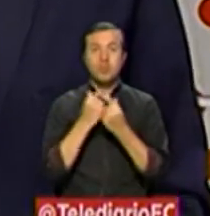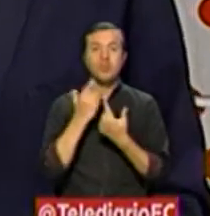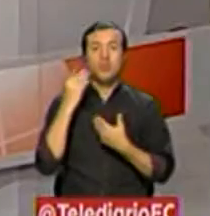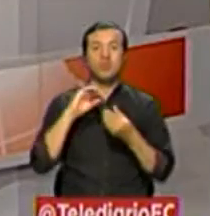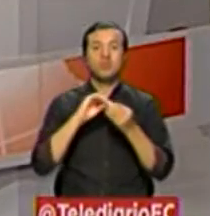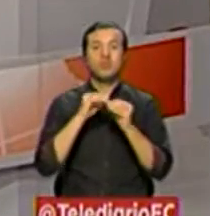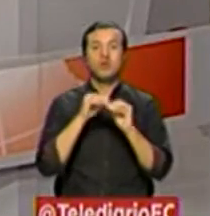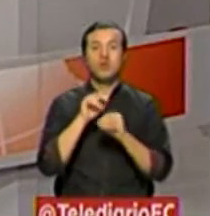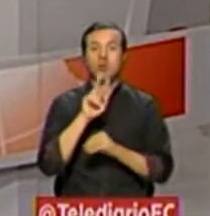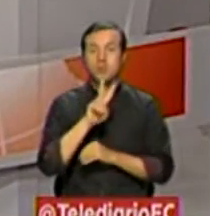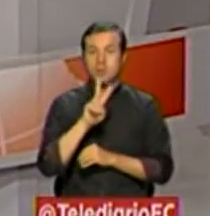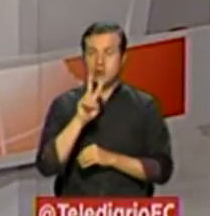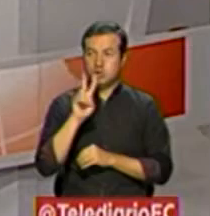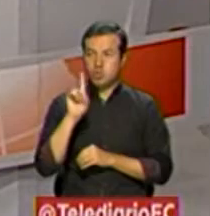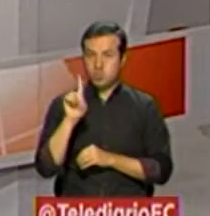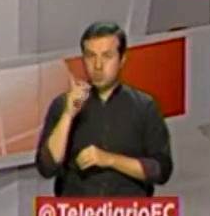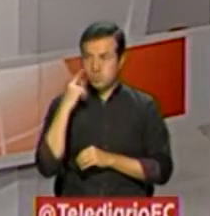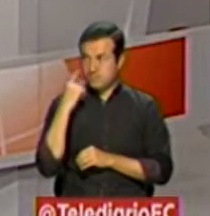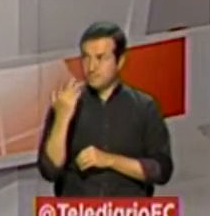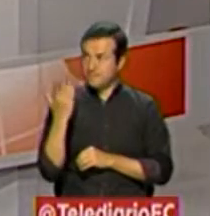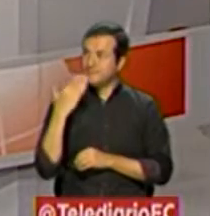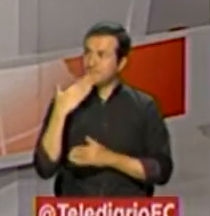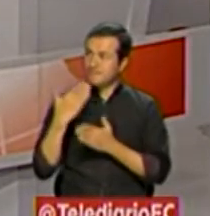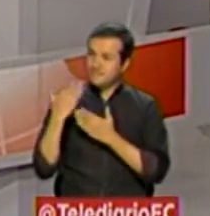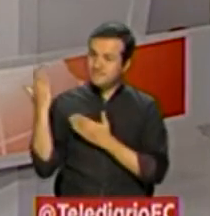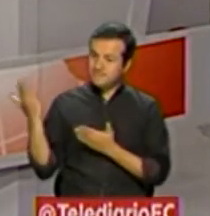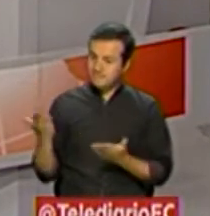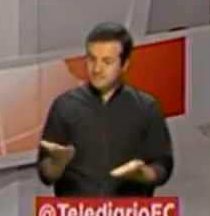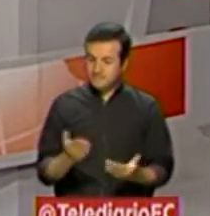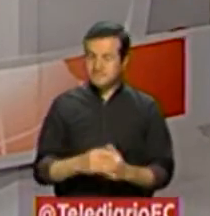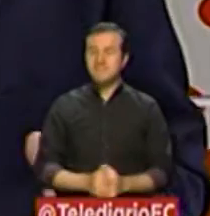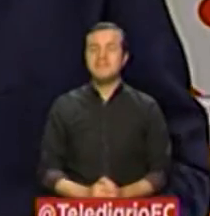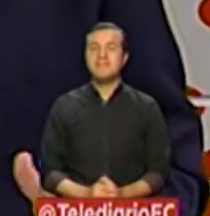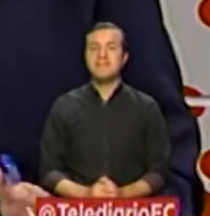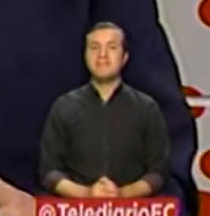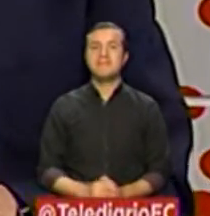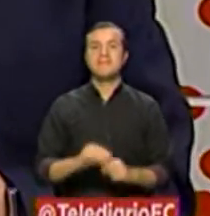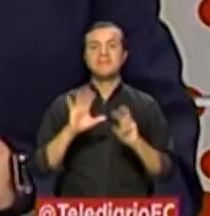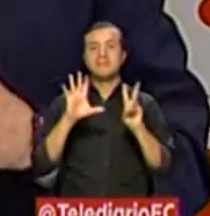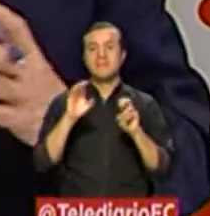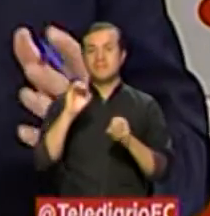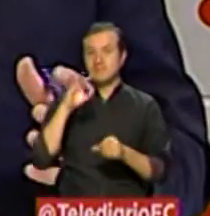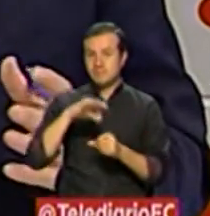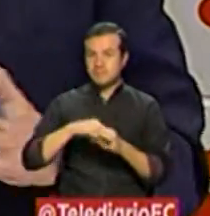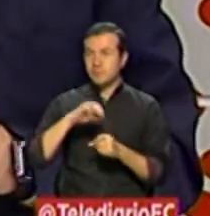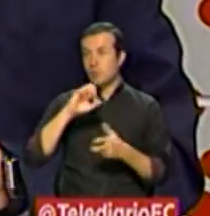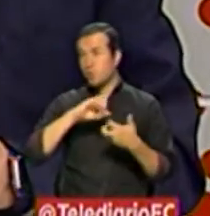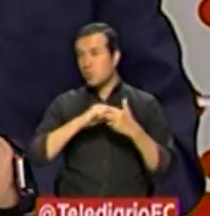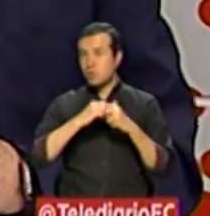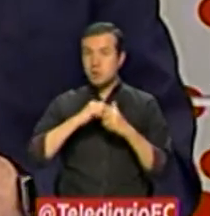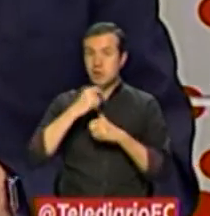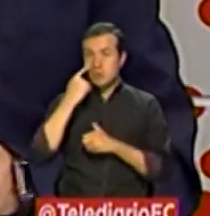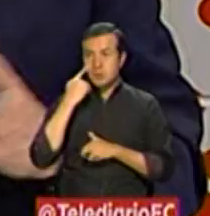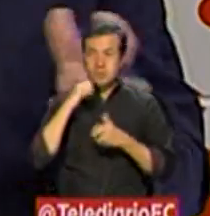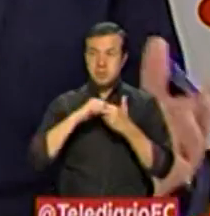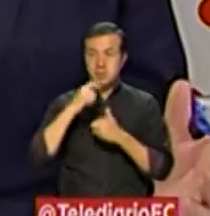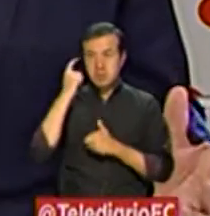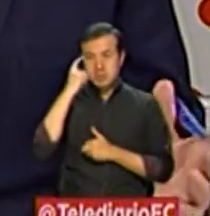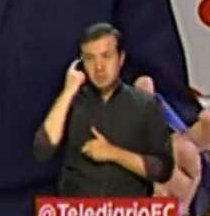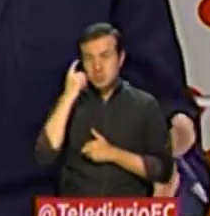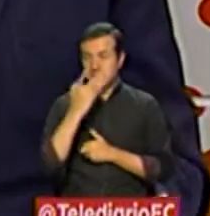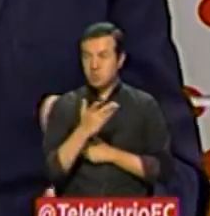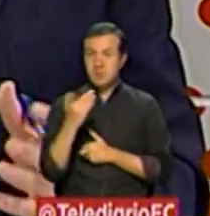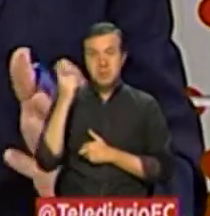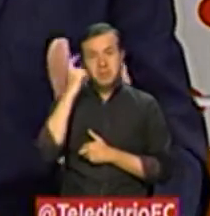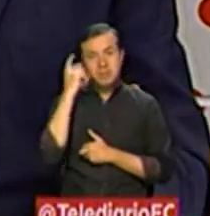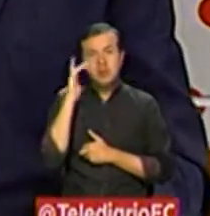días, gracias por acompañarnos. Si alcanzarán los 70 votos, ¿habrá dificultades desde su punto de vista, desde el